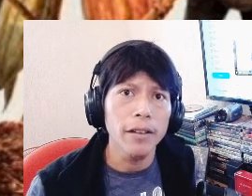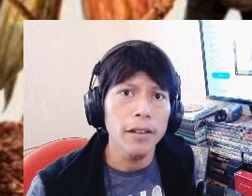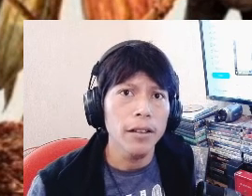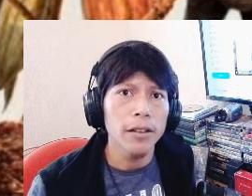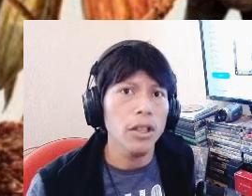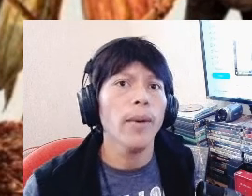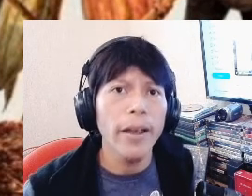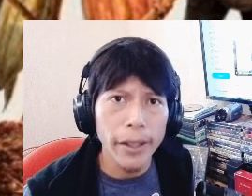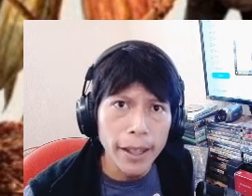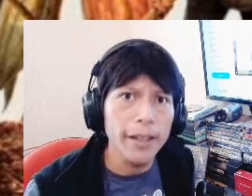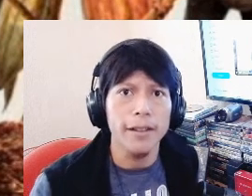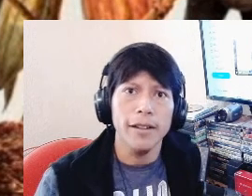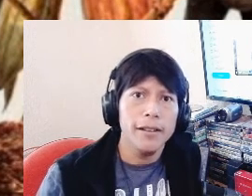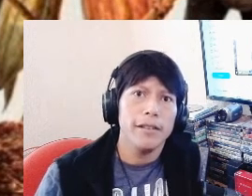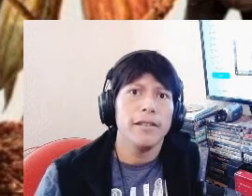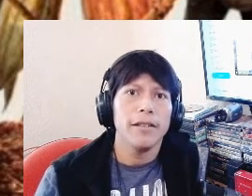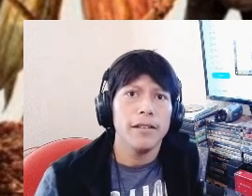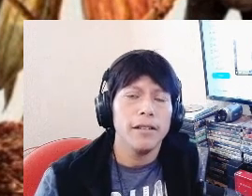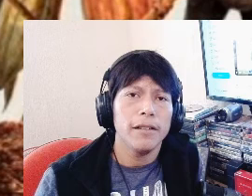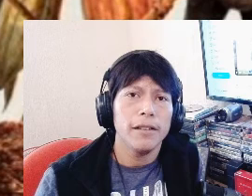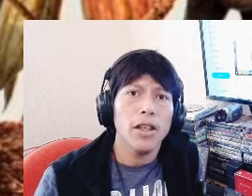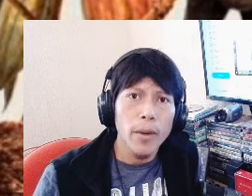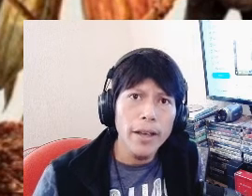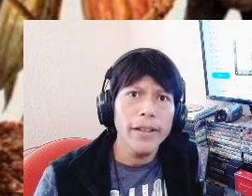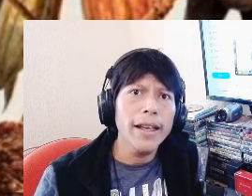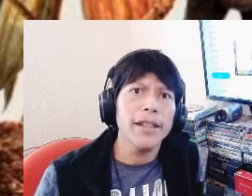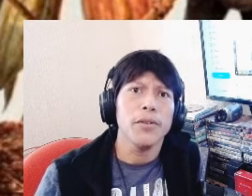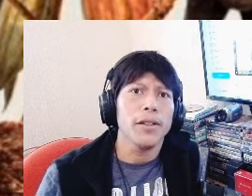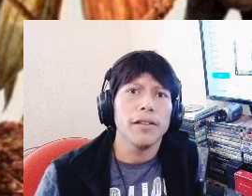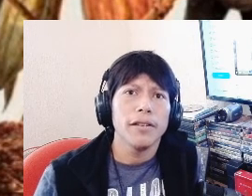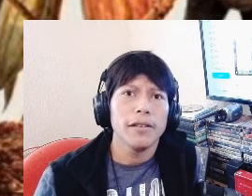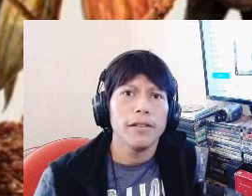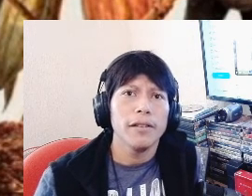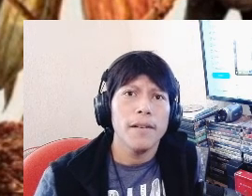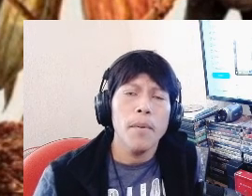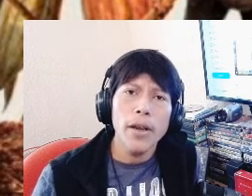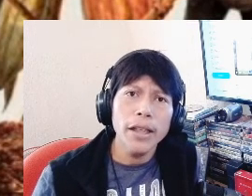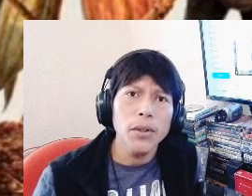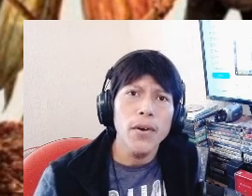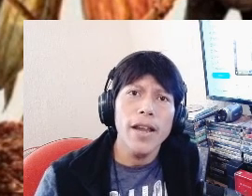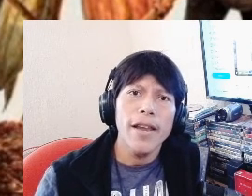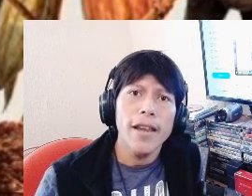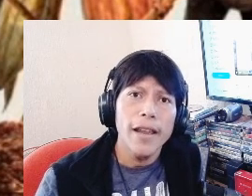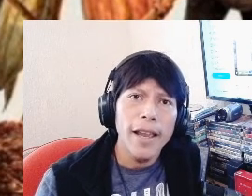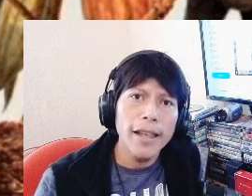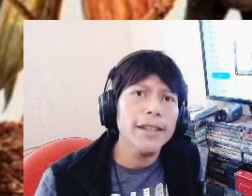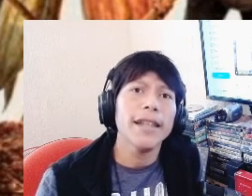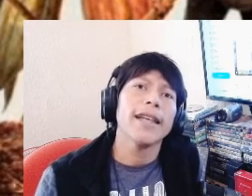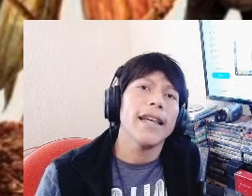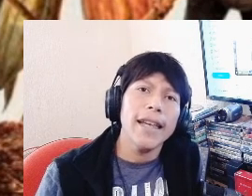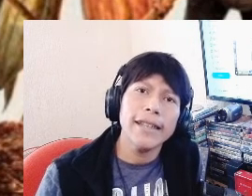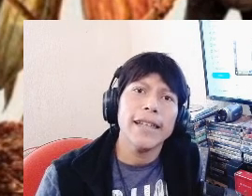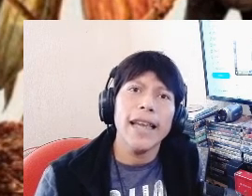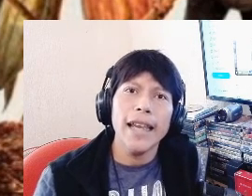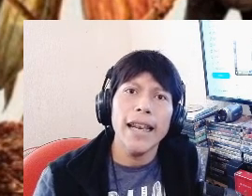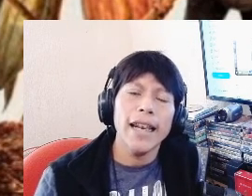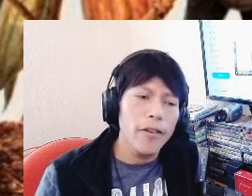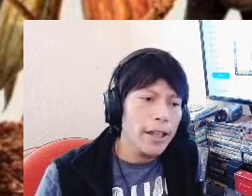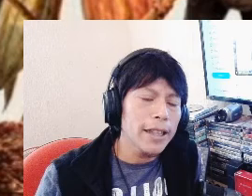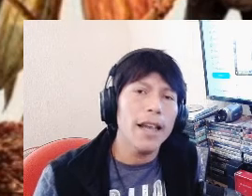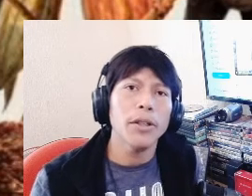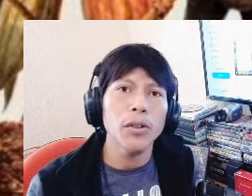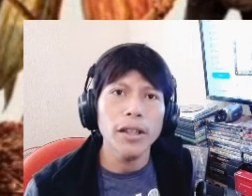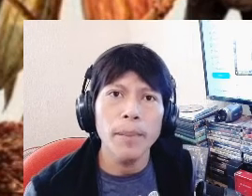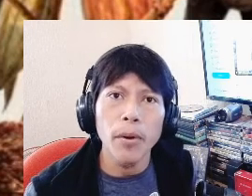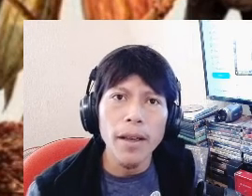regalar. Se lo van a vender. Se lo van a vender, señores. Por eso, ese es el,